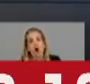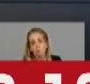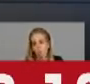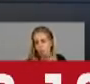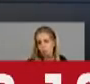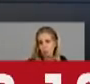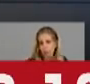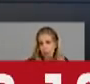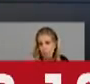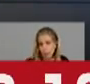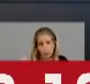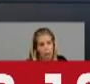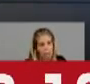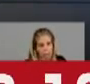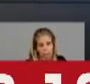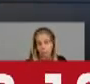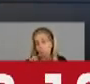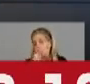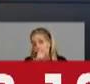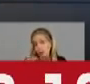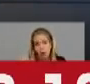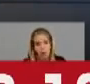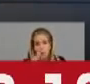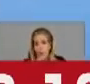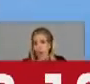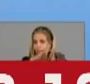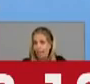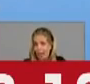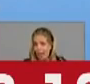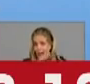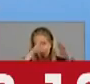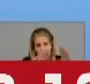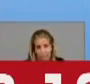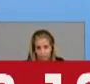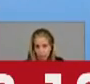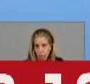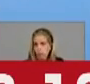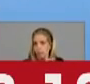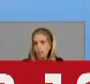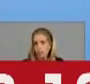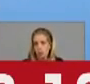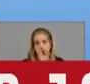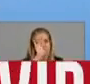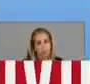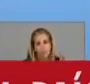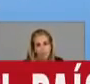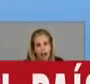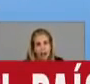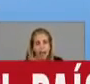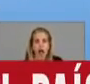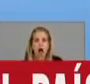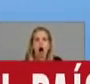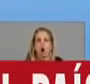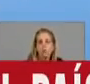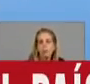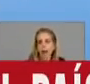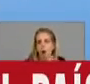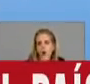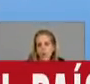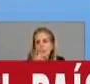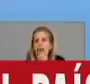que, si bien no estamos midiendo provincia y ciudad, porque las autoridades deciden medir AMBA, pero en provincia de Buenos Aires, que es el distrito, lo que dicen